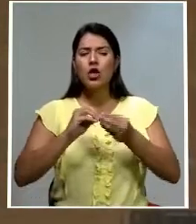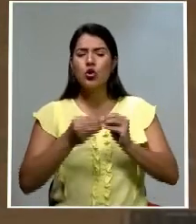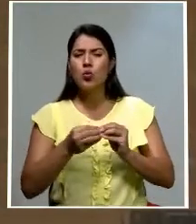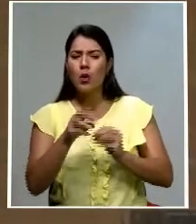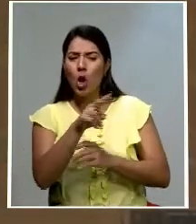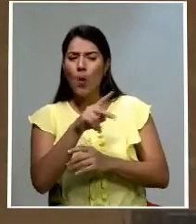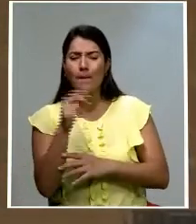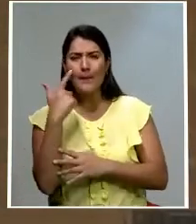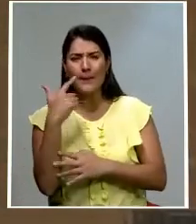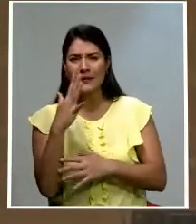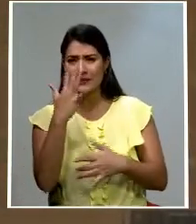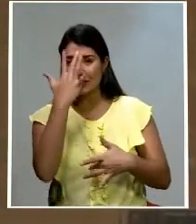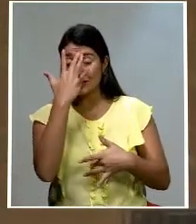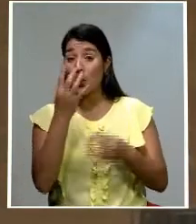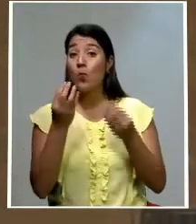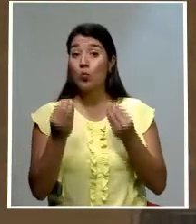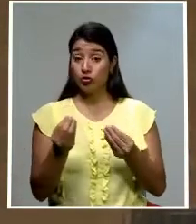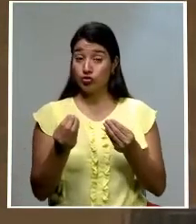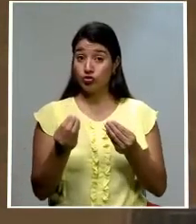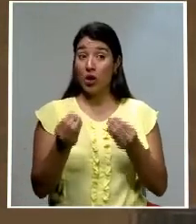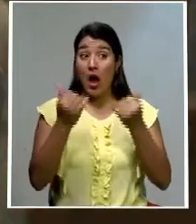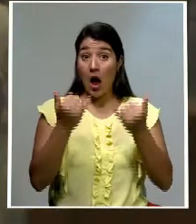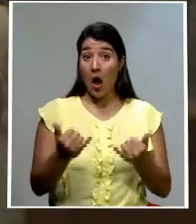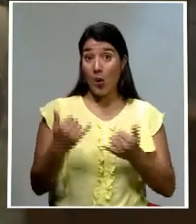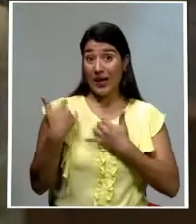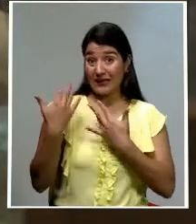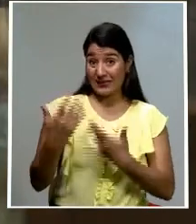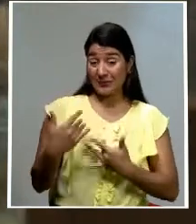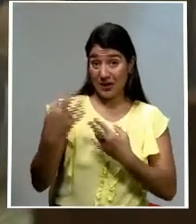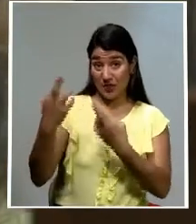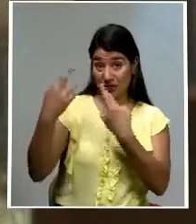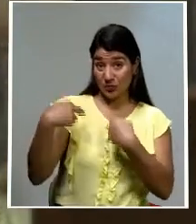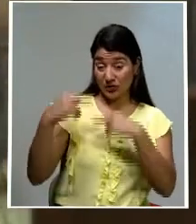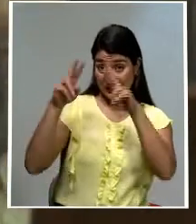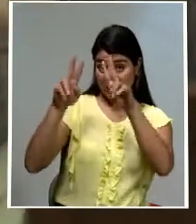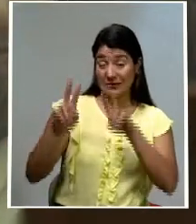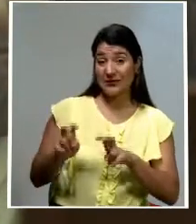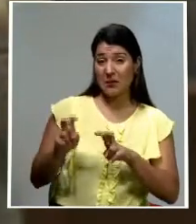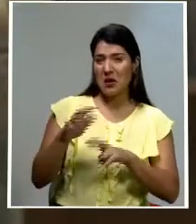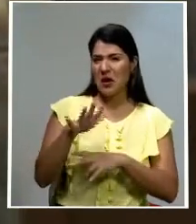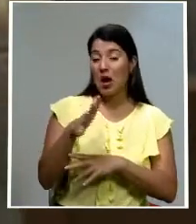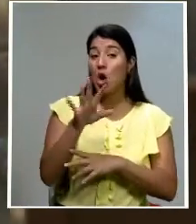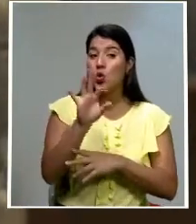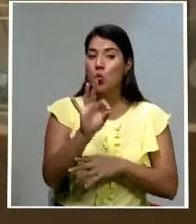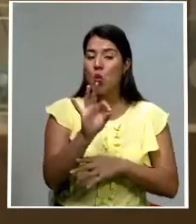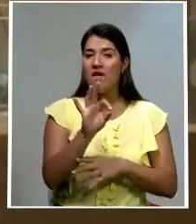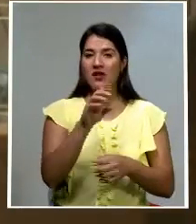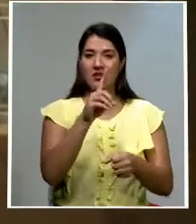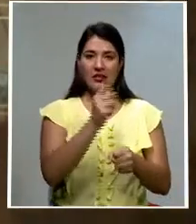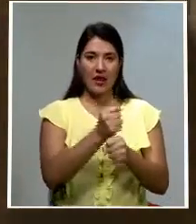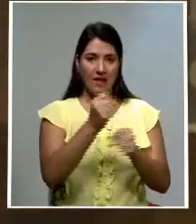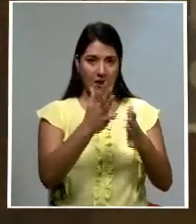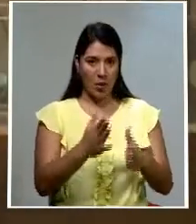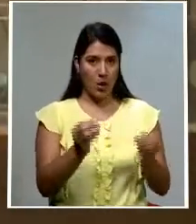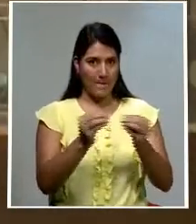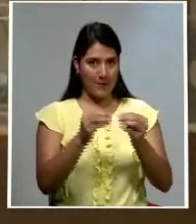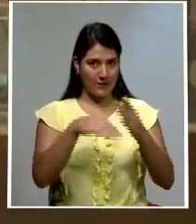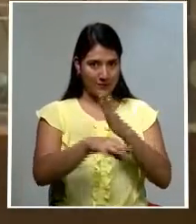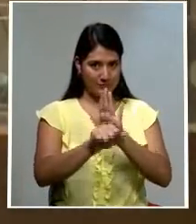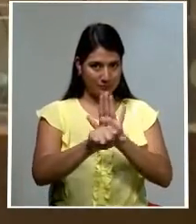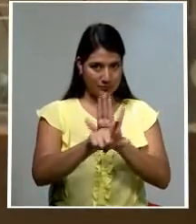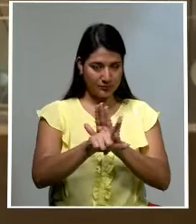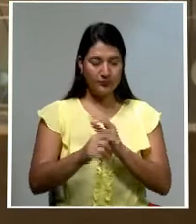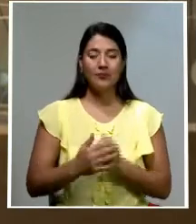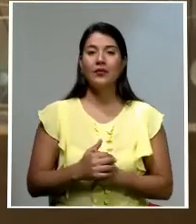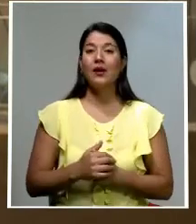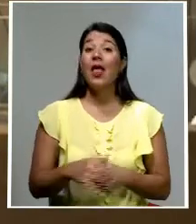son bastantes, pues ahorita se encuentra esperando el resultado de la prueba de por lo menos 9 funcionarios más. Adherido a